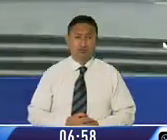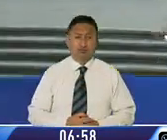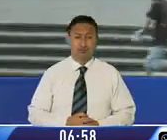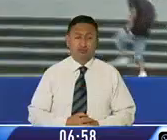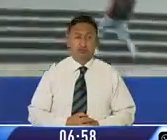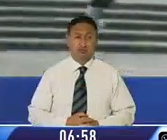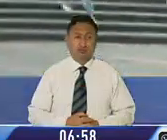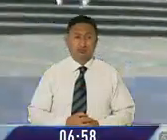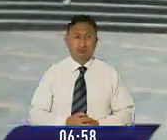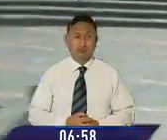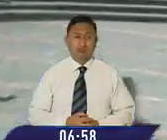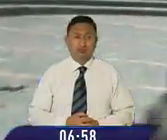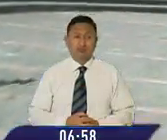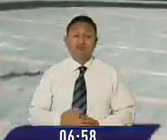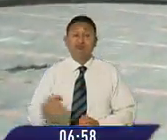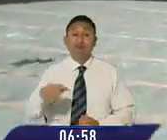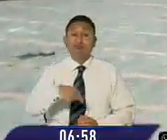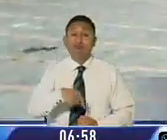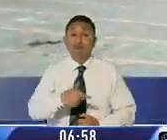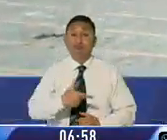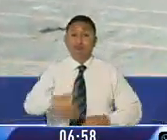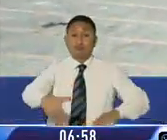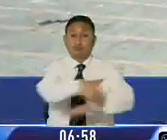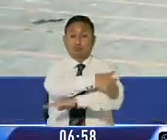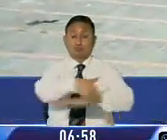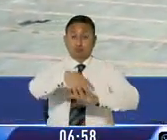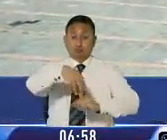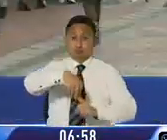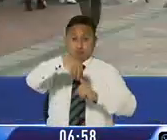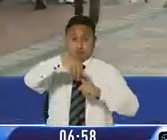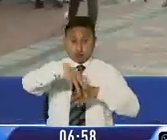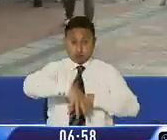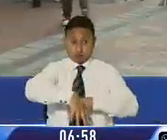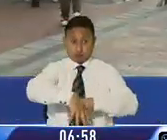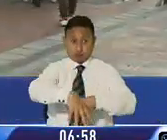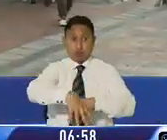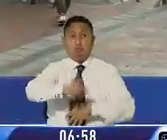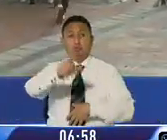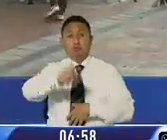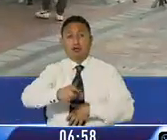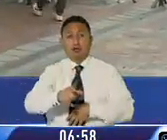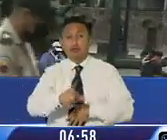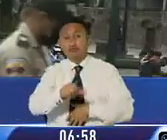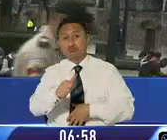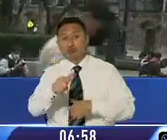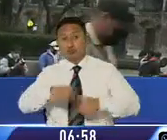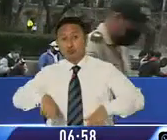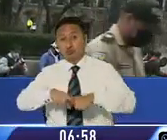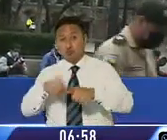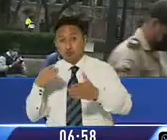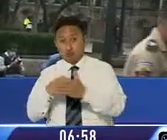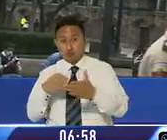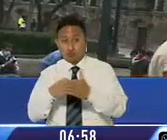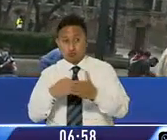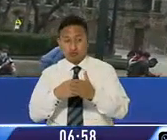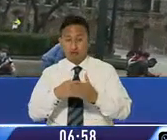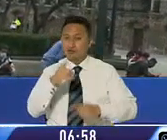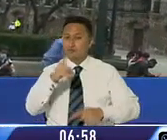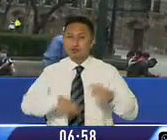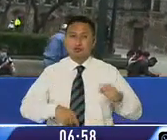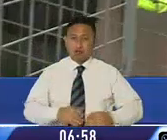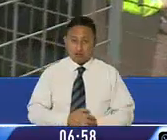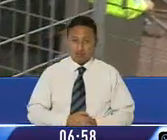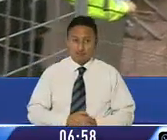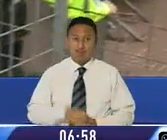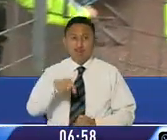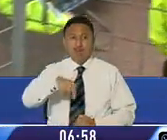hoy. Mientras todo esto sucedió en la parte principal de la ruta de la marcha, los protestantes no pudieron ingresar al resto de cercos hasta Carondelet,